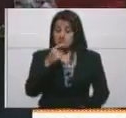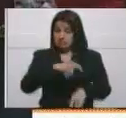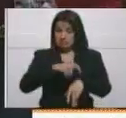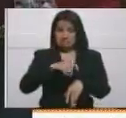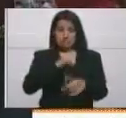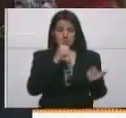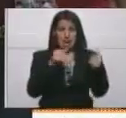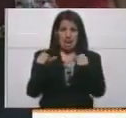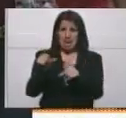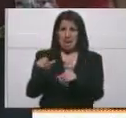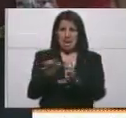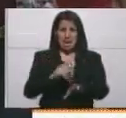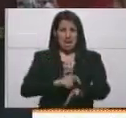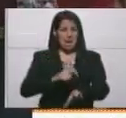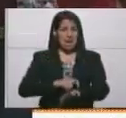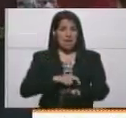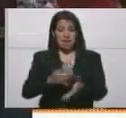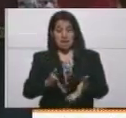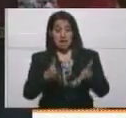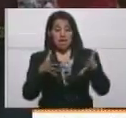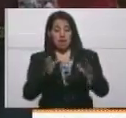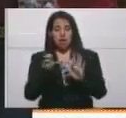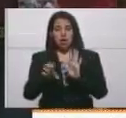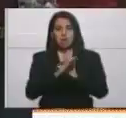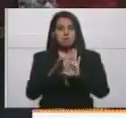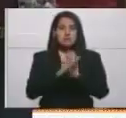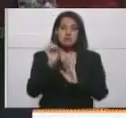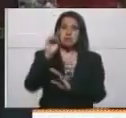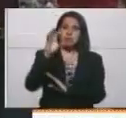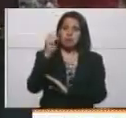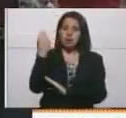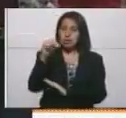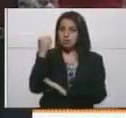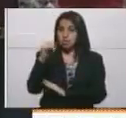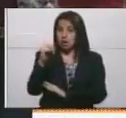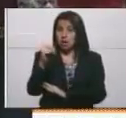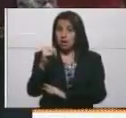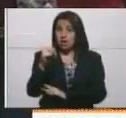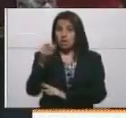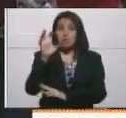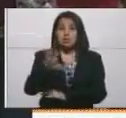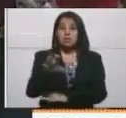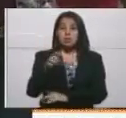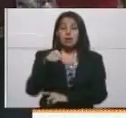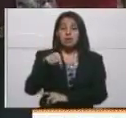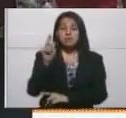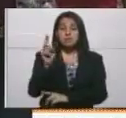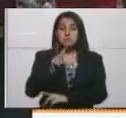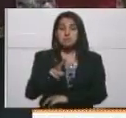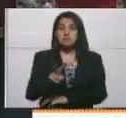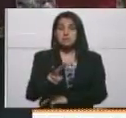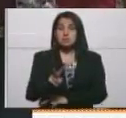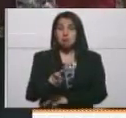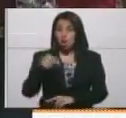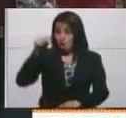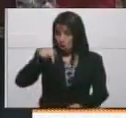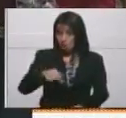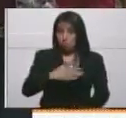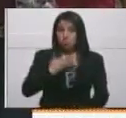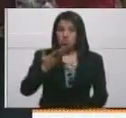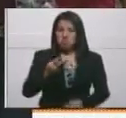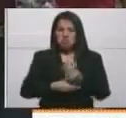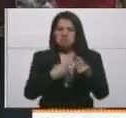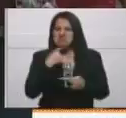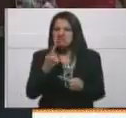malas condiciones y ganaron la Asamblea Nacional, del Parlamento del país. Y hoy nosotros podemos decir, ¿qué han hecho